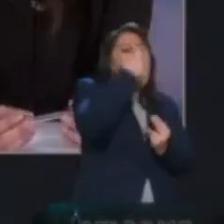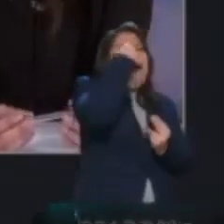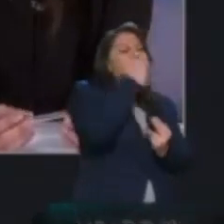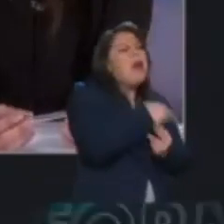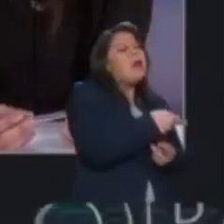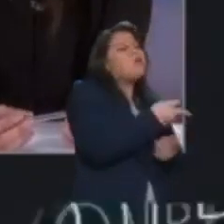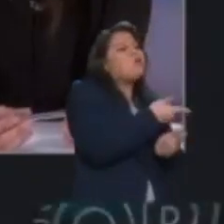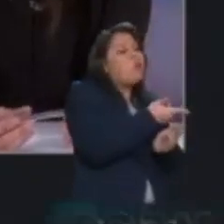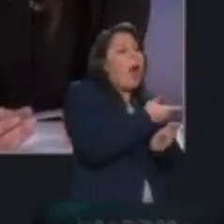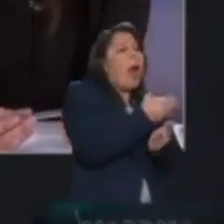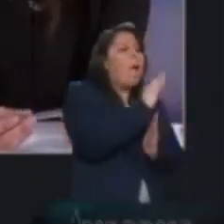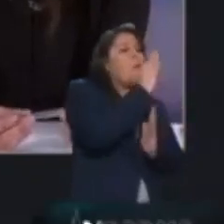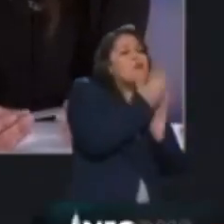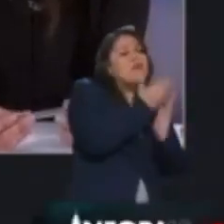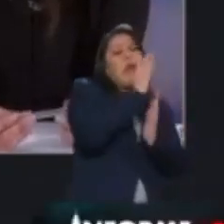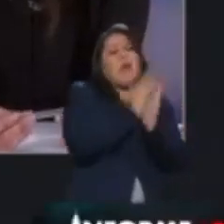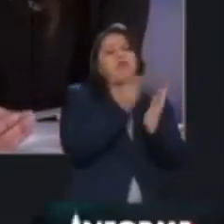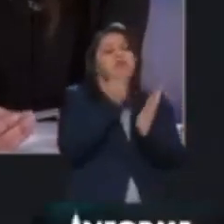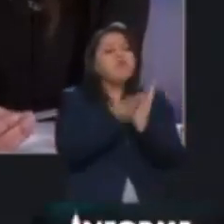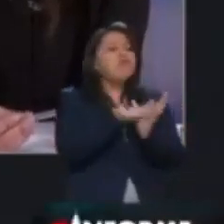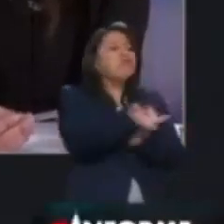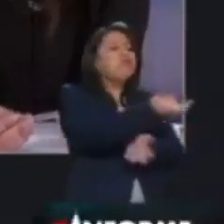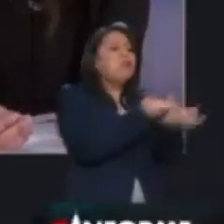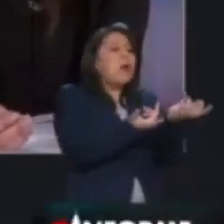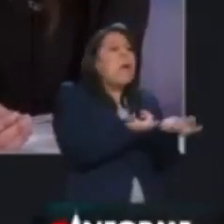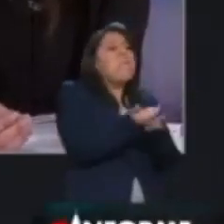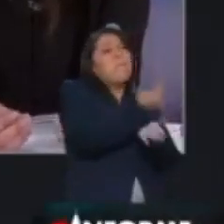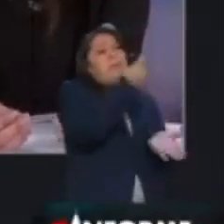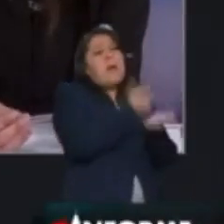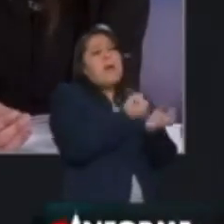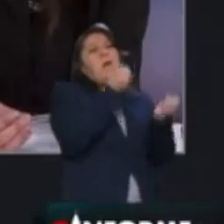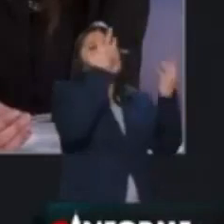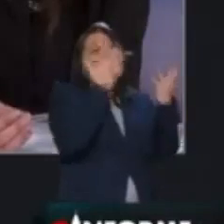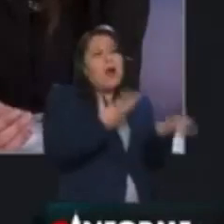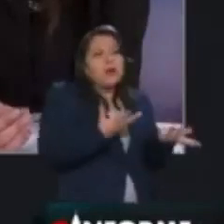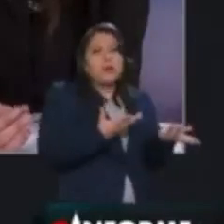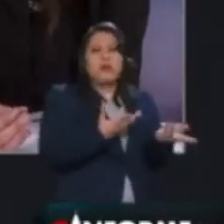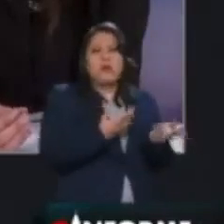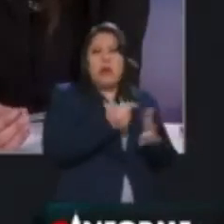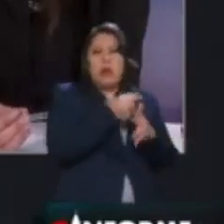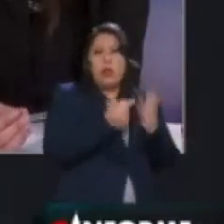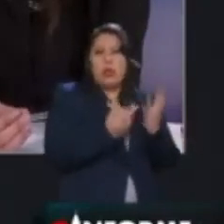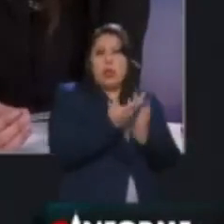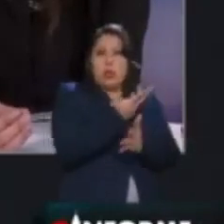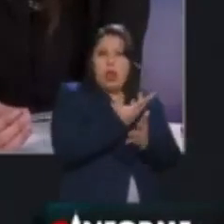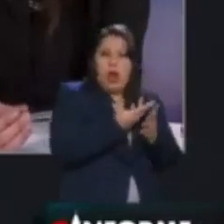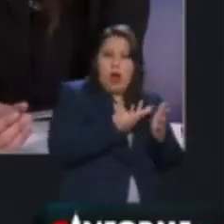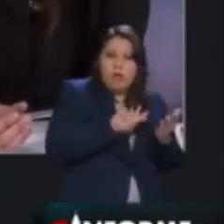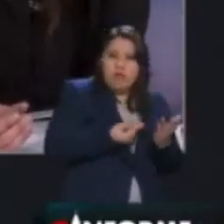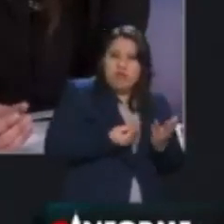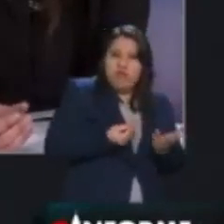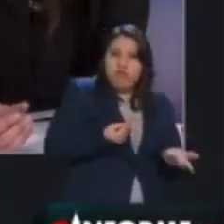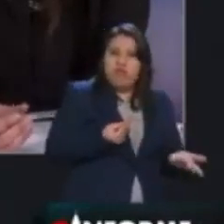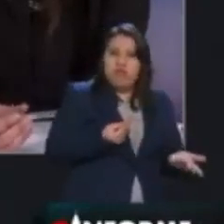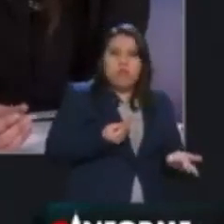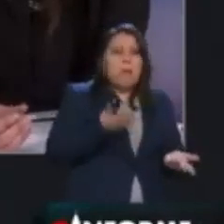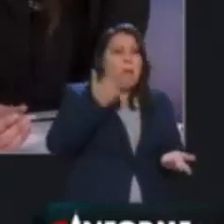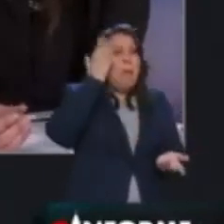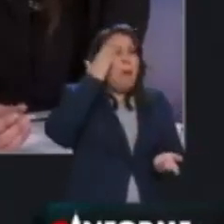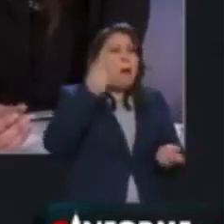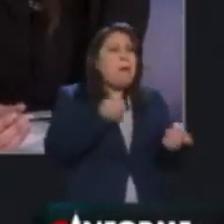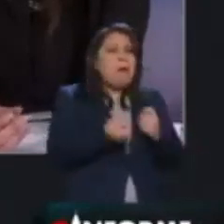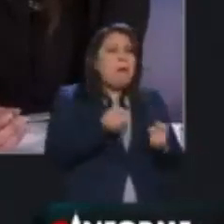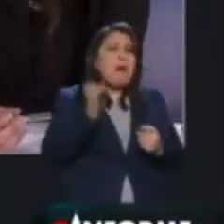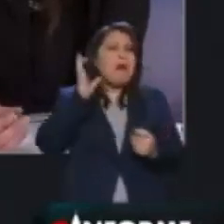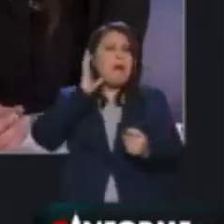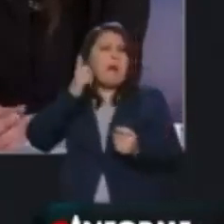¿no? En qué tipos de rubros de gasto, en qué tipo de sueldos, niveles salariales, etcétera. Y pues todo eso no pasaba ahora sí que por una soberanía, ¿no? En este caso por la Cámara